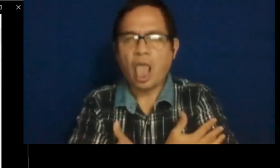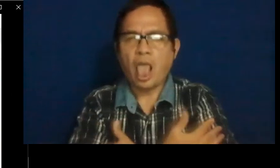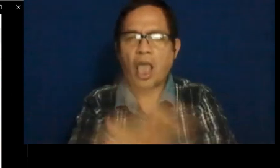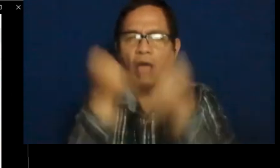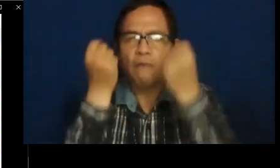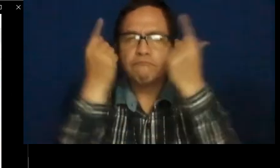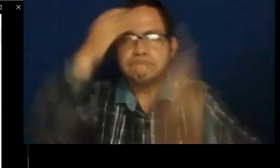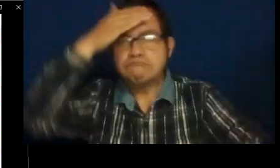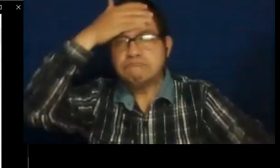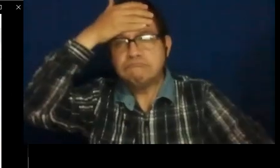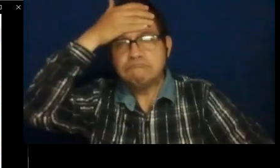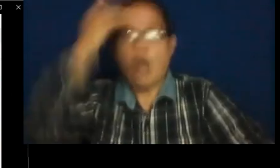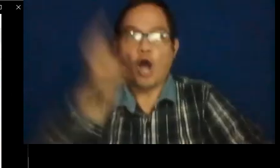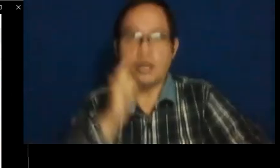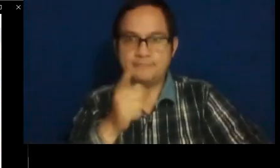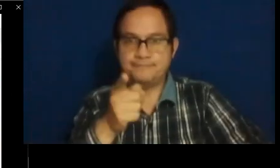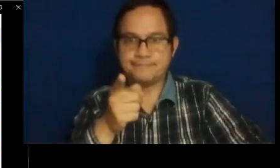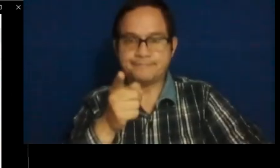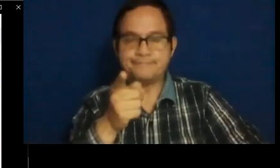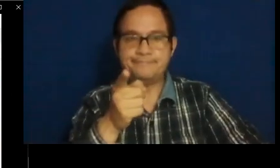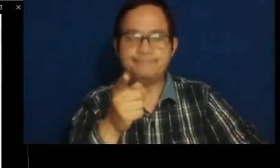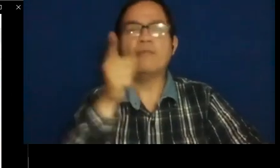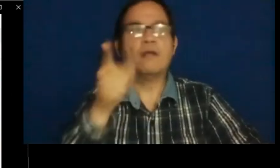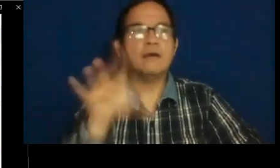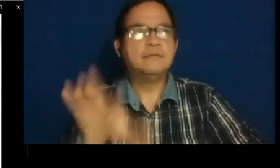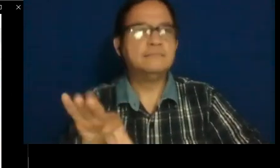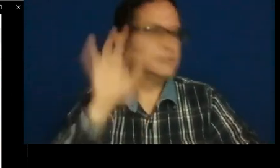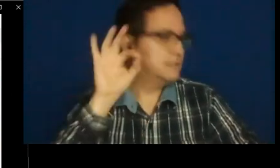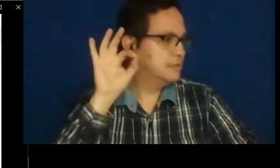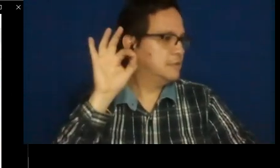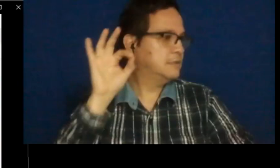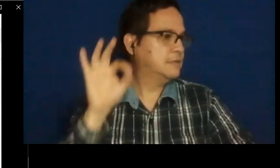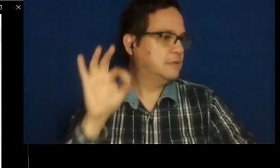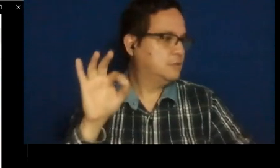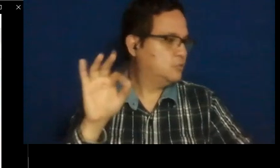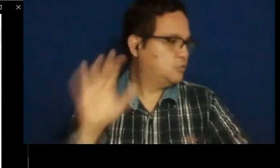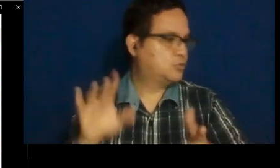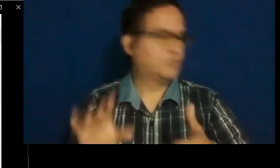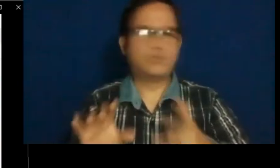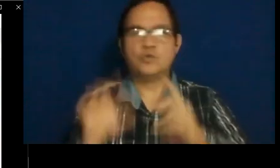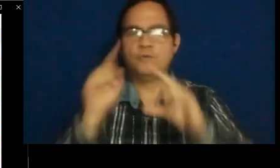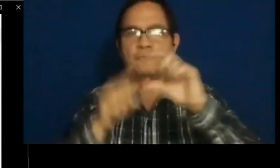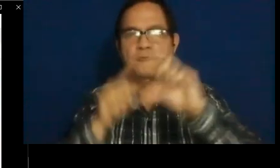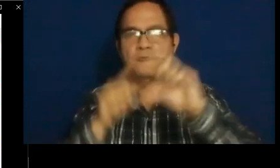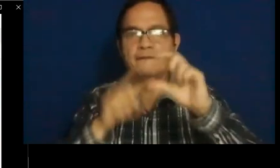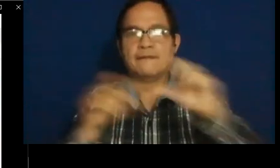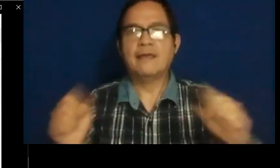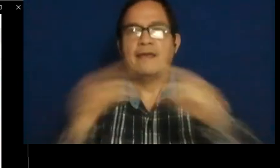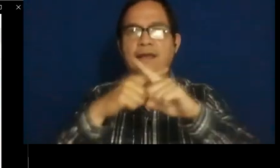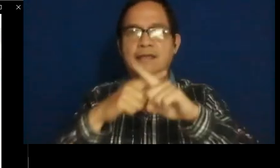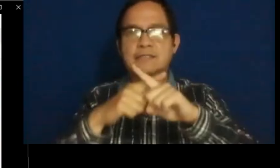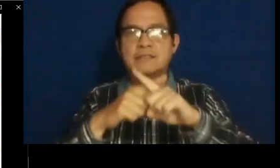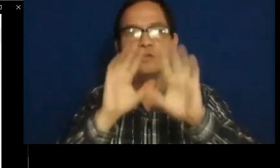pueden dimensionar. Ojo a esto. Usted va a coger la ecuación que obtuvo en Excel y la va a comparar versus